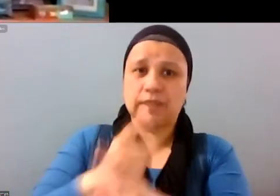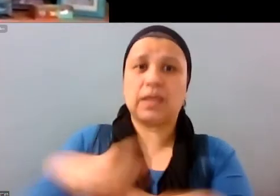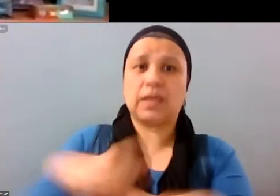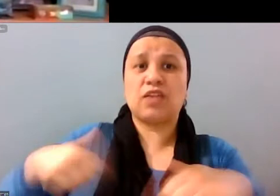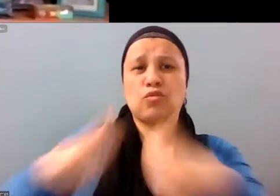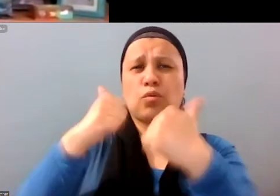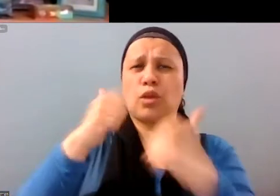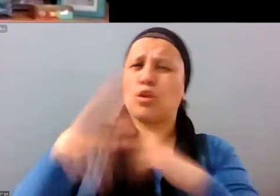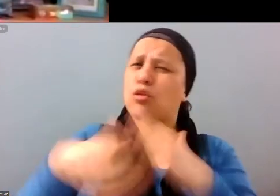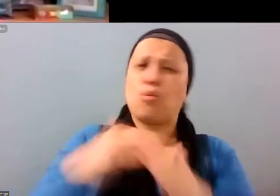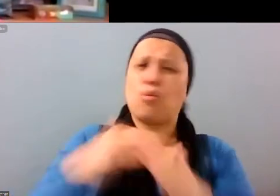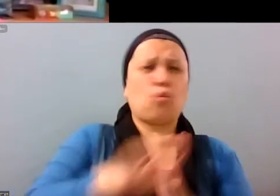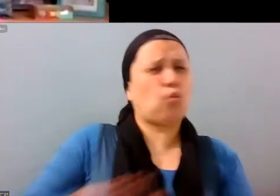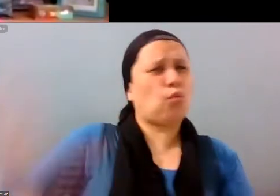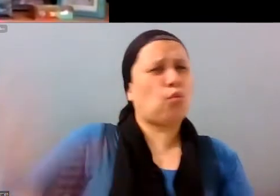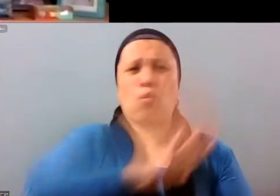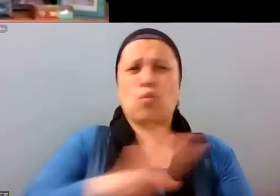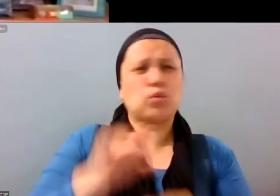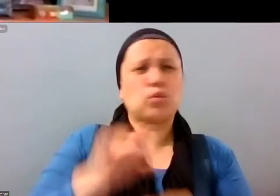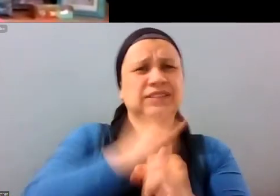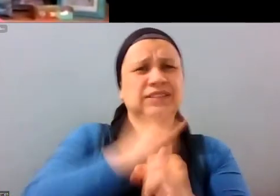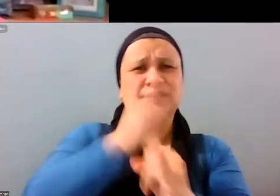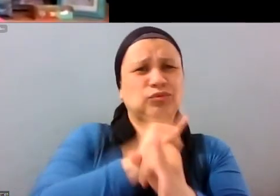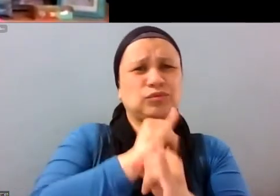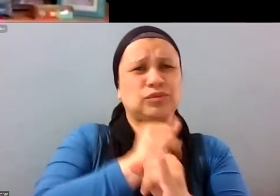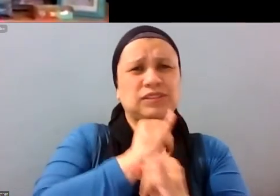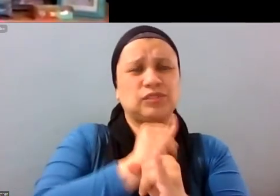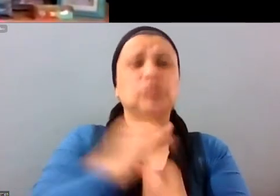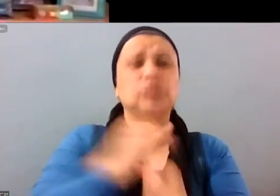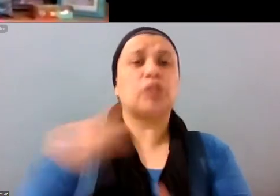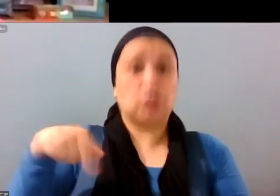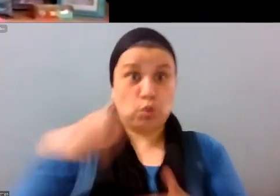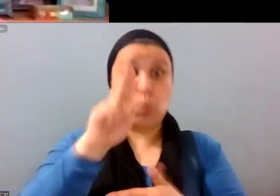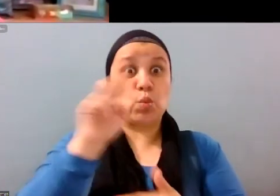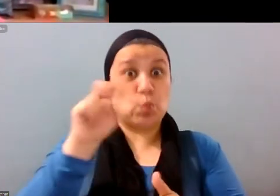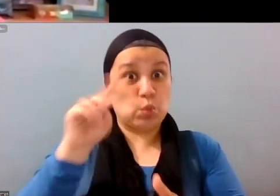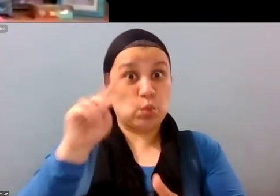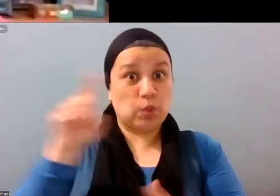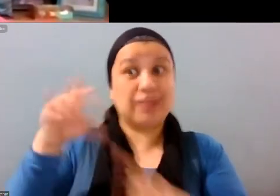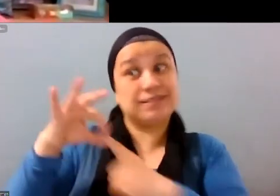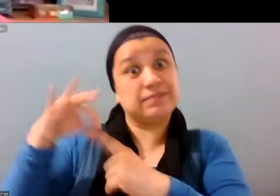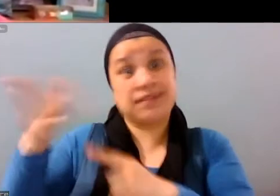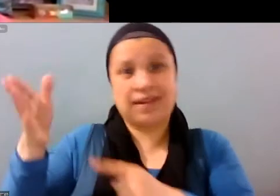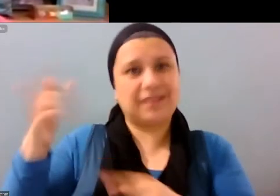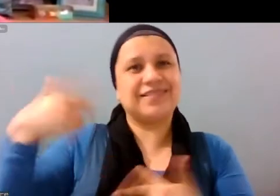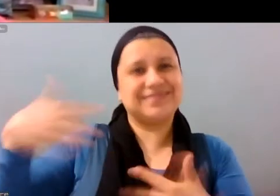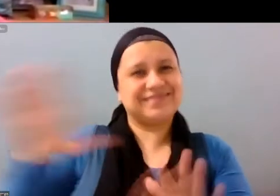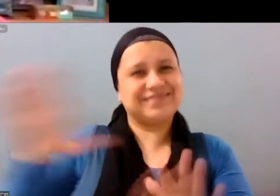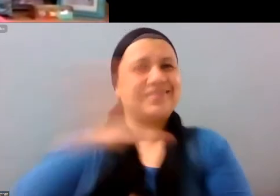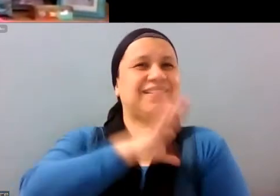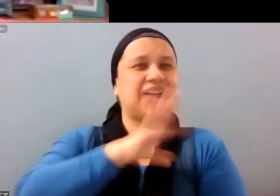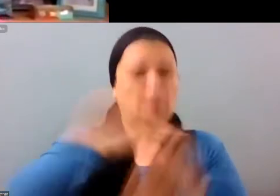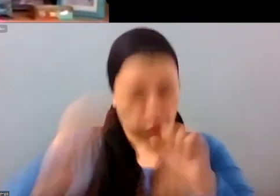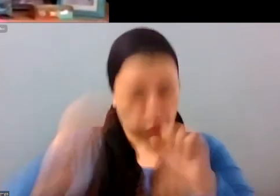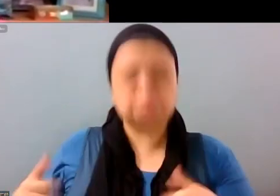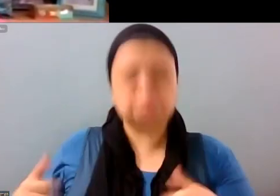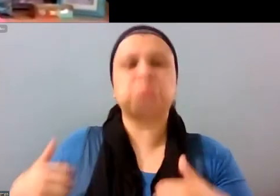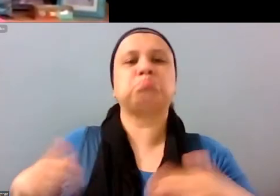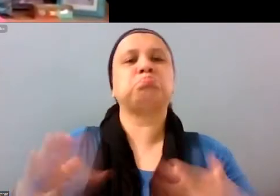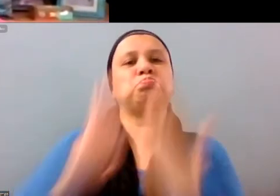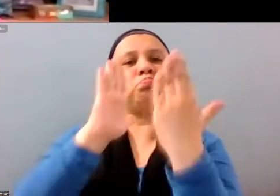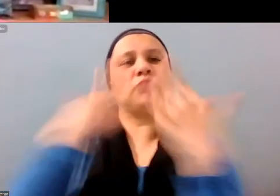todas las instituciones sin embargo la UNED con sus características pudo enfrentarlo con una familiaridad